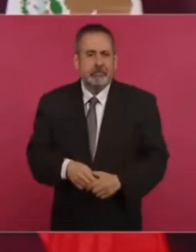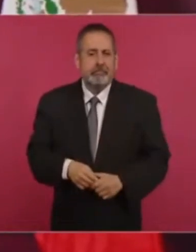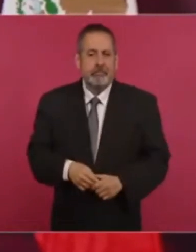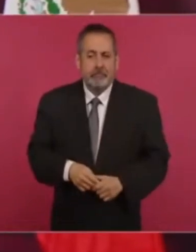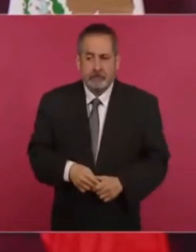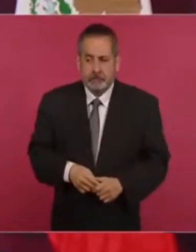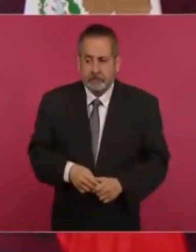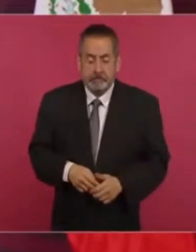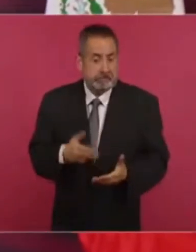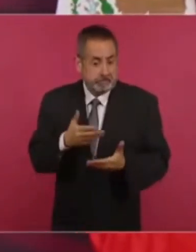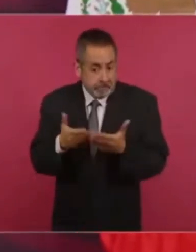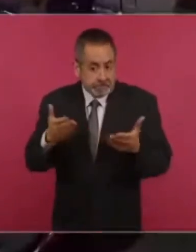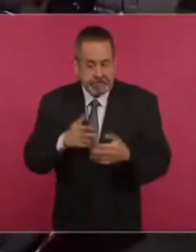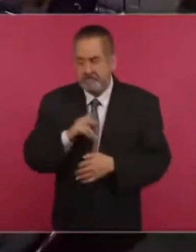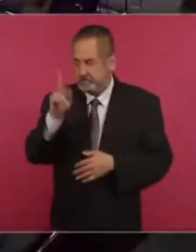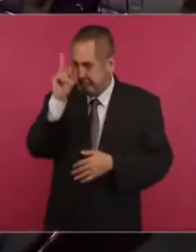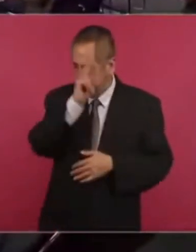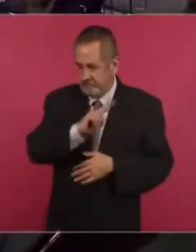Pero ahora menos,